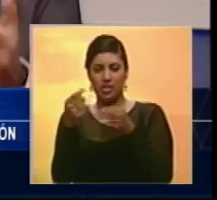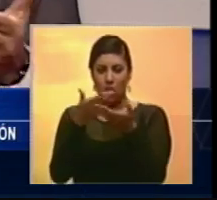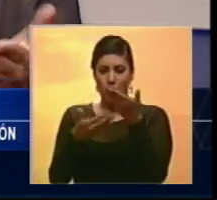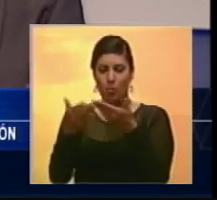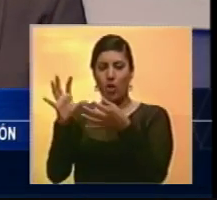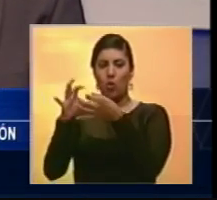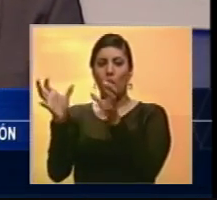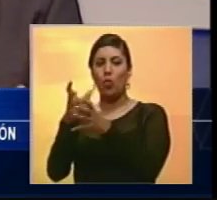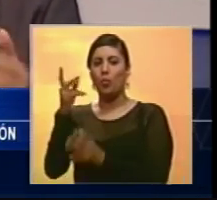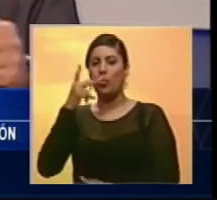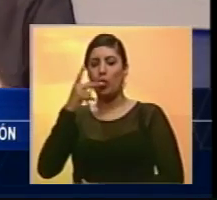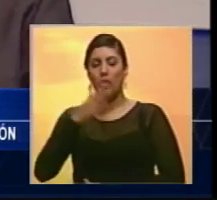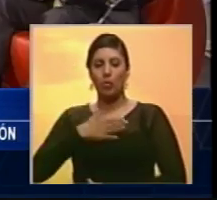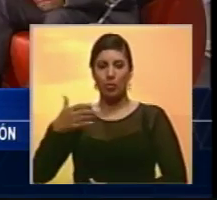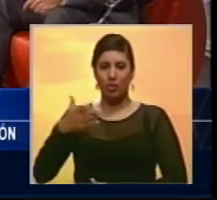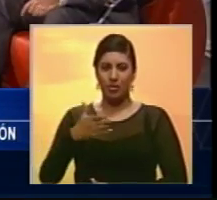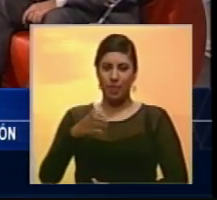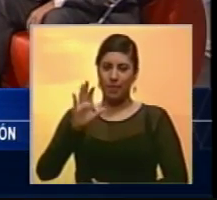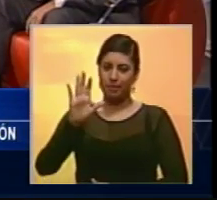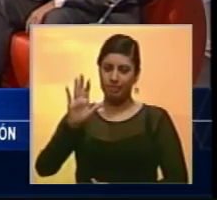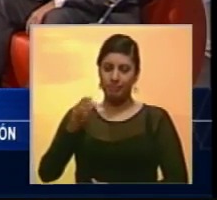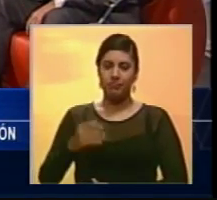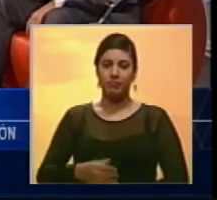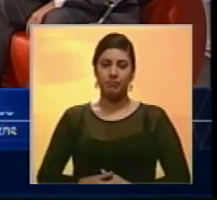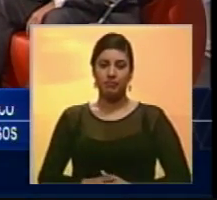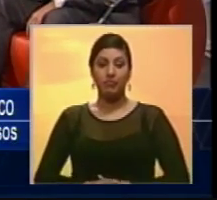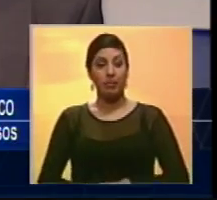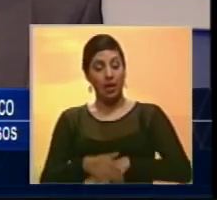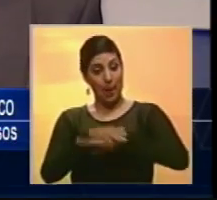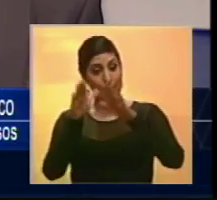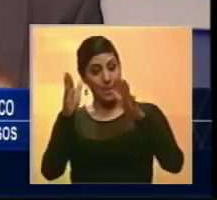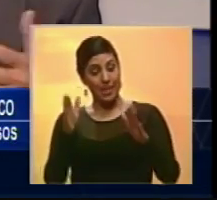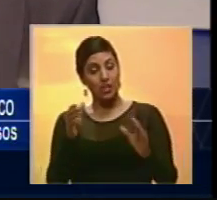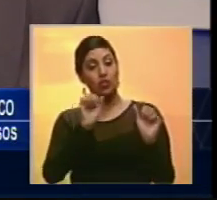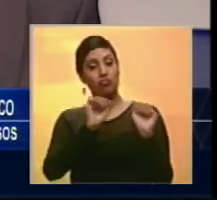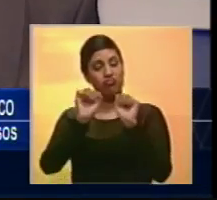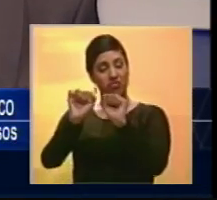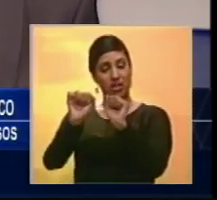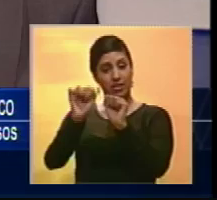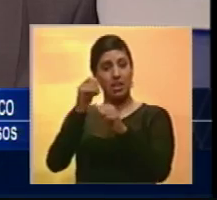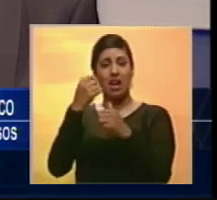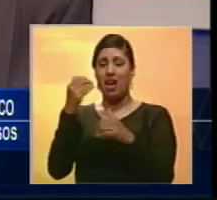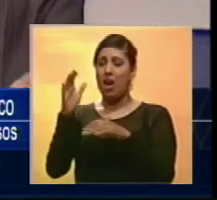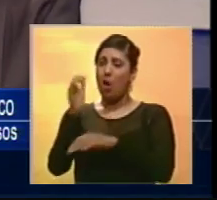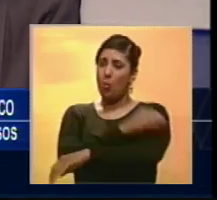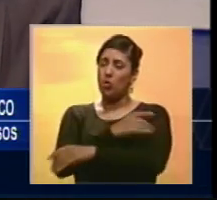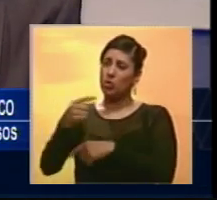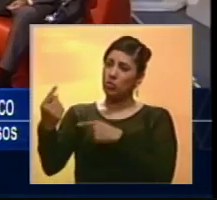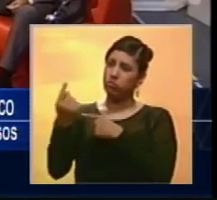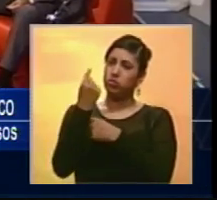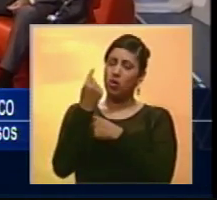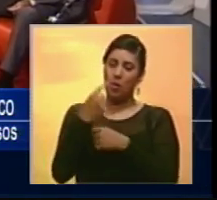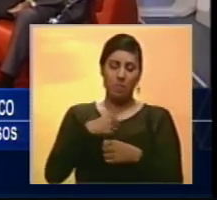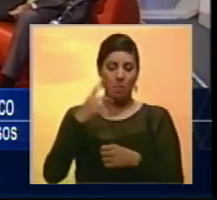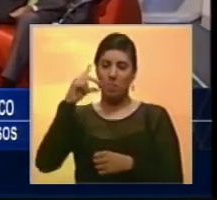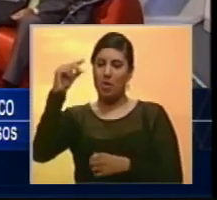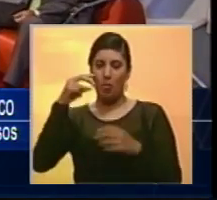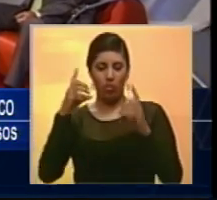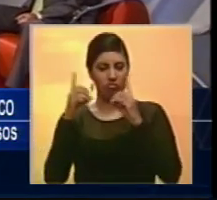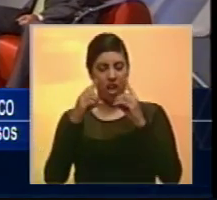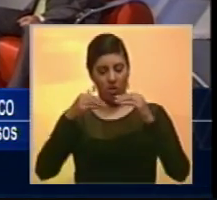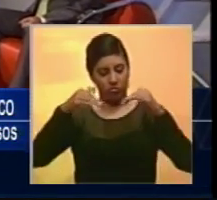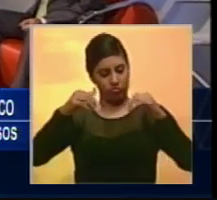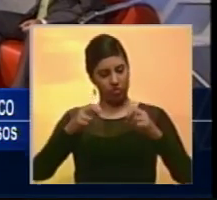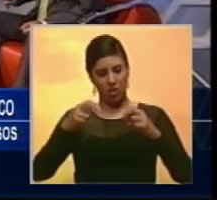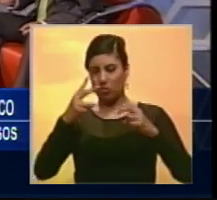venezolana y los factores políticos en pugna dentro de la moneda. El ministro rechazó el anuncio de la oposición de levantarse de la mesa de diálogo con el